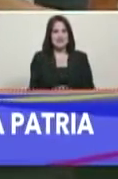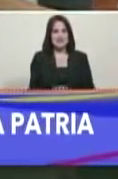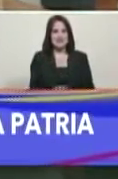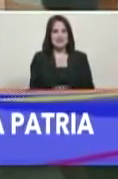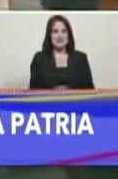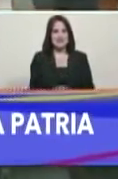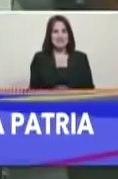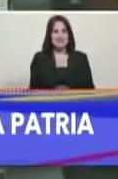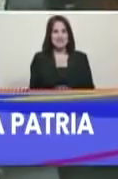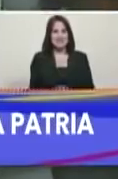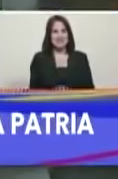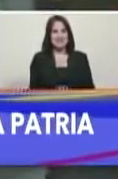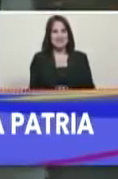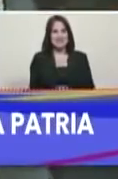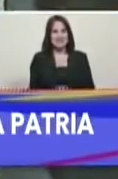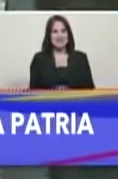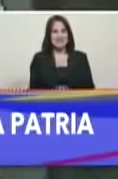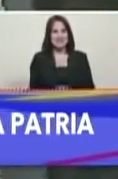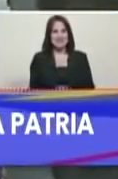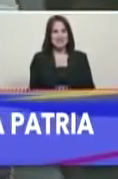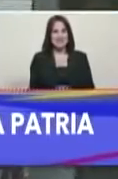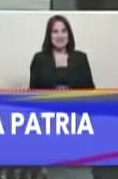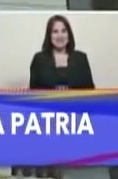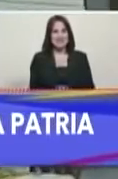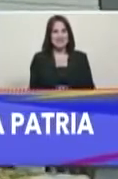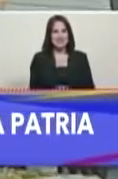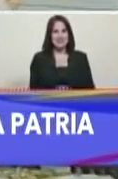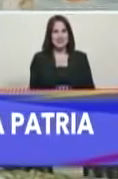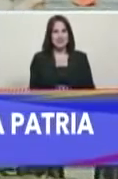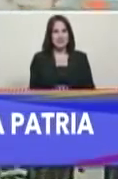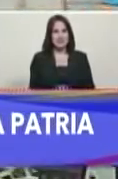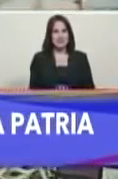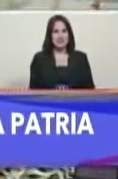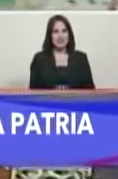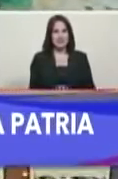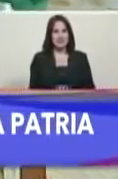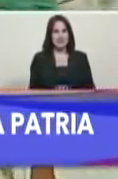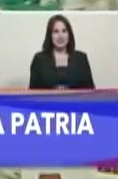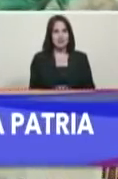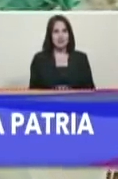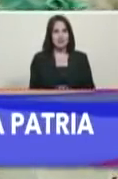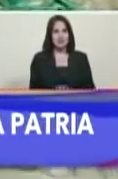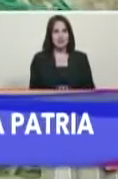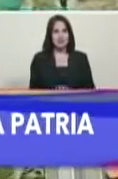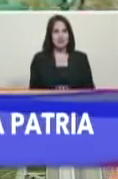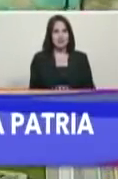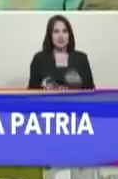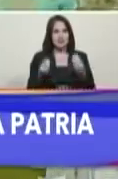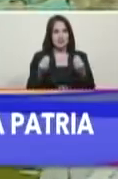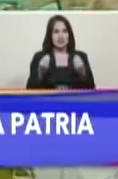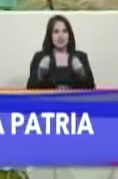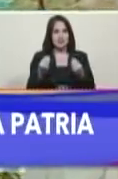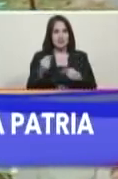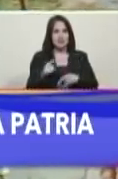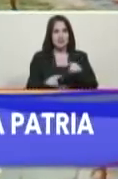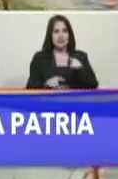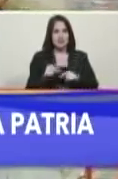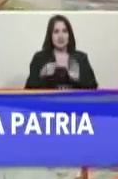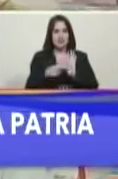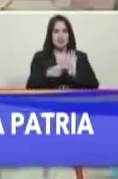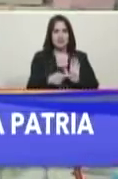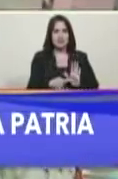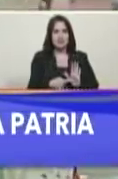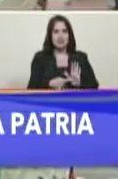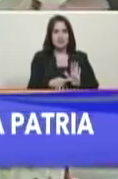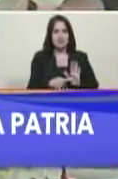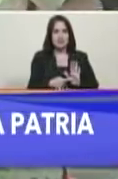momento. Nosotros no podemos hablar de la cartografía social olvidando que fue el